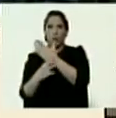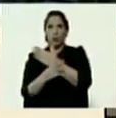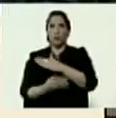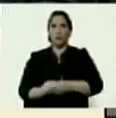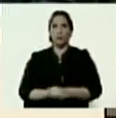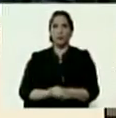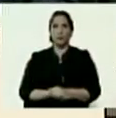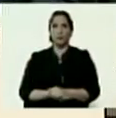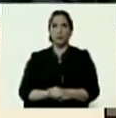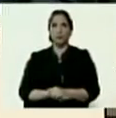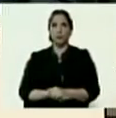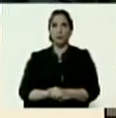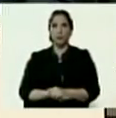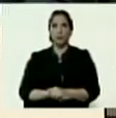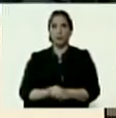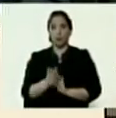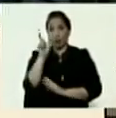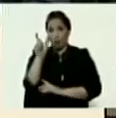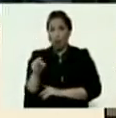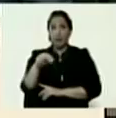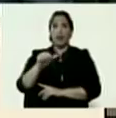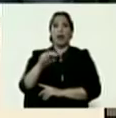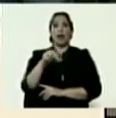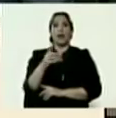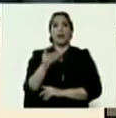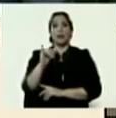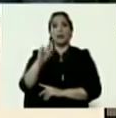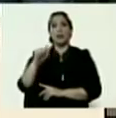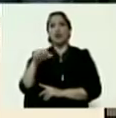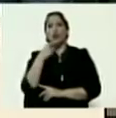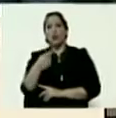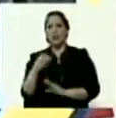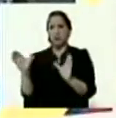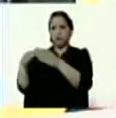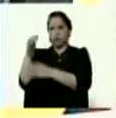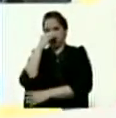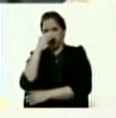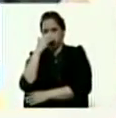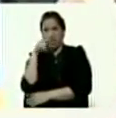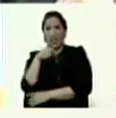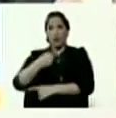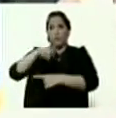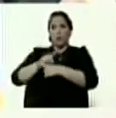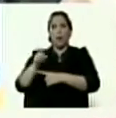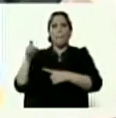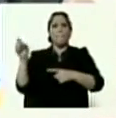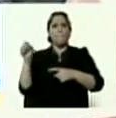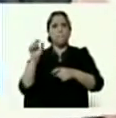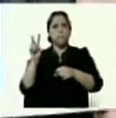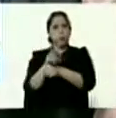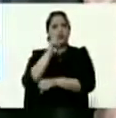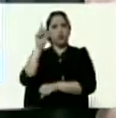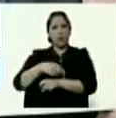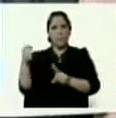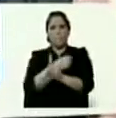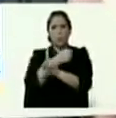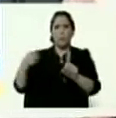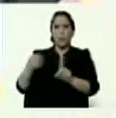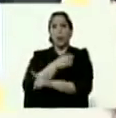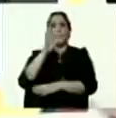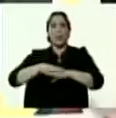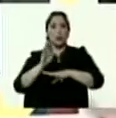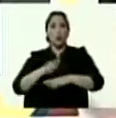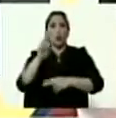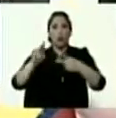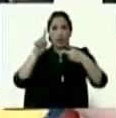Guaidó. Alias Nandito dice que los paramilitares iban a protagonizar hechos de violencia, como en efecto ocurrió en Ureña, en